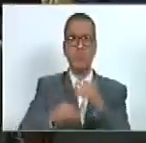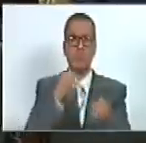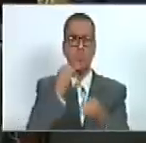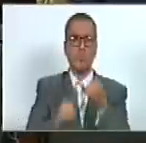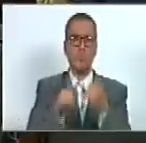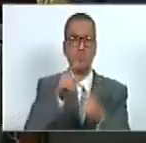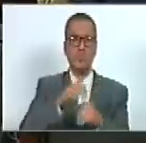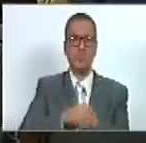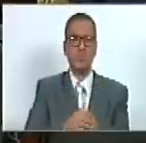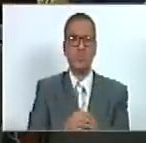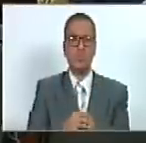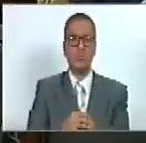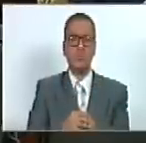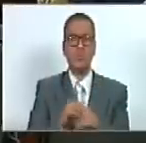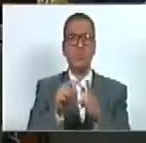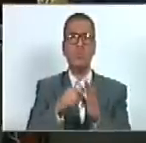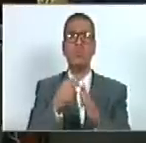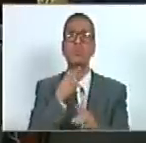finalizar,